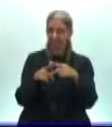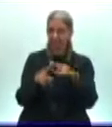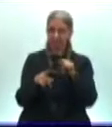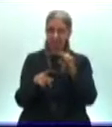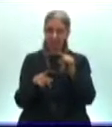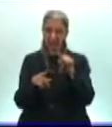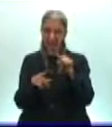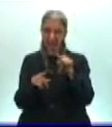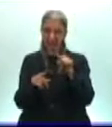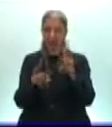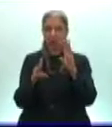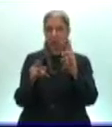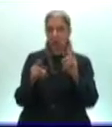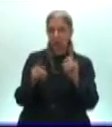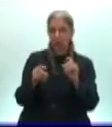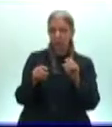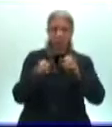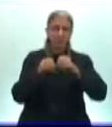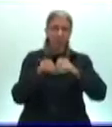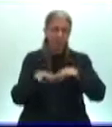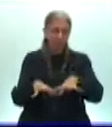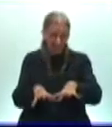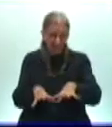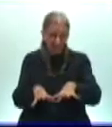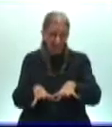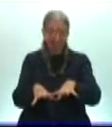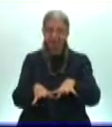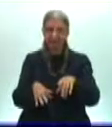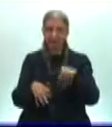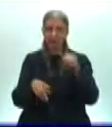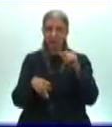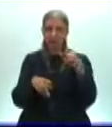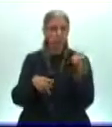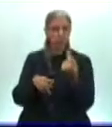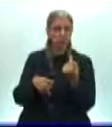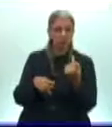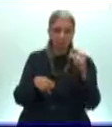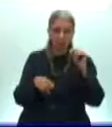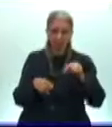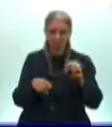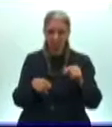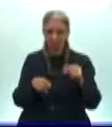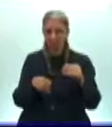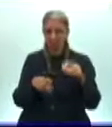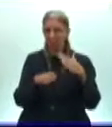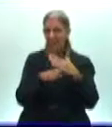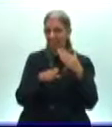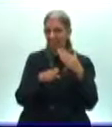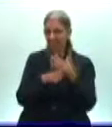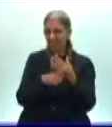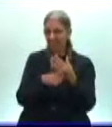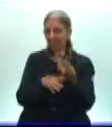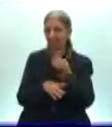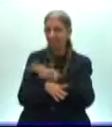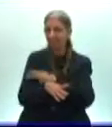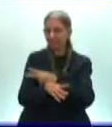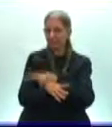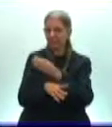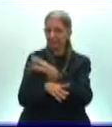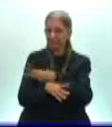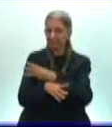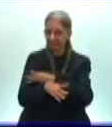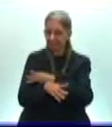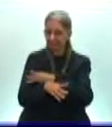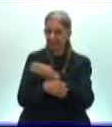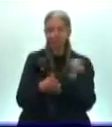dominio numérico de los números naturales, nosotros ya en el nivel medio y en el medio superior